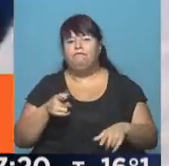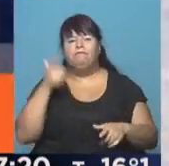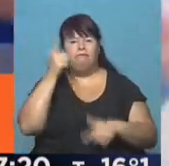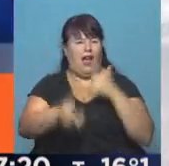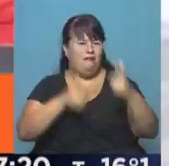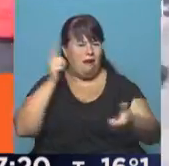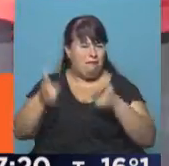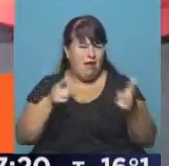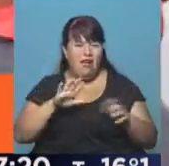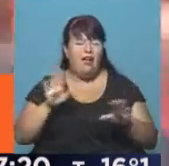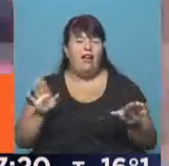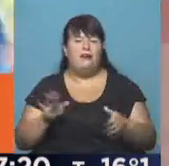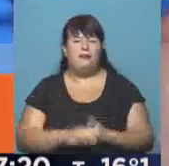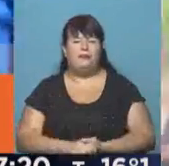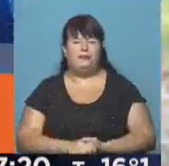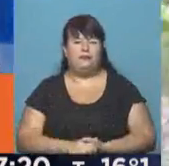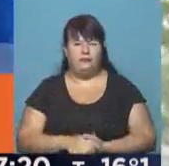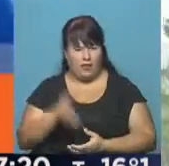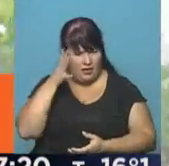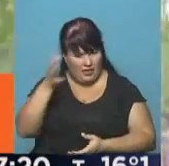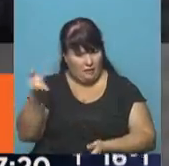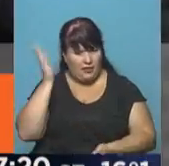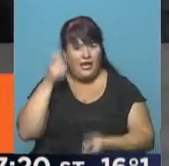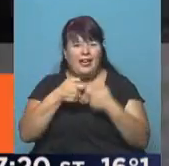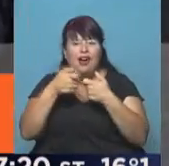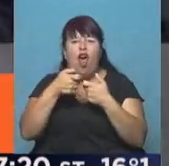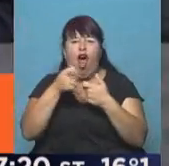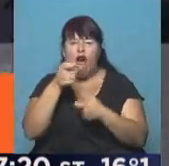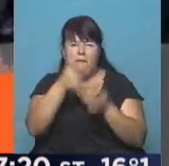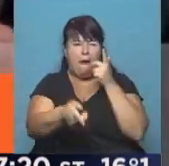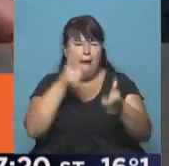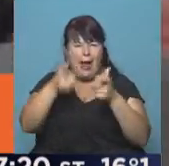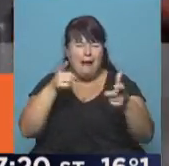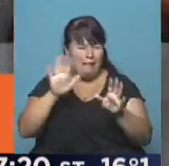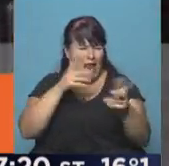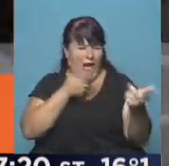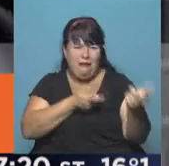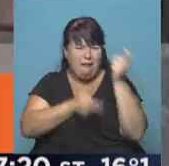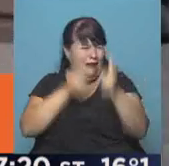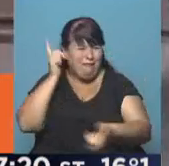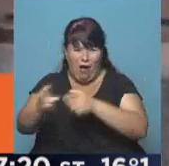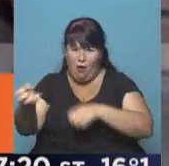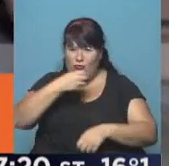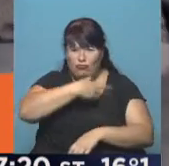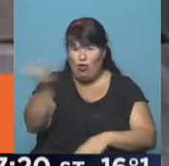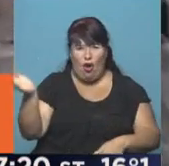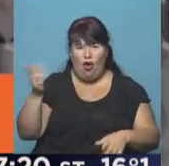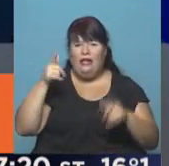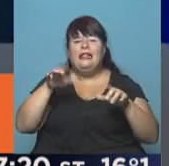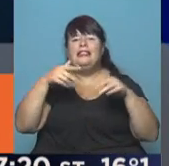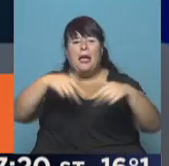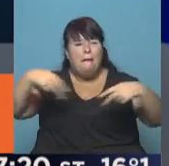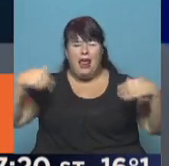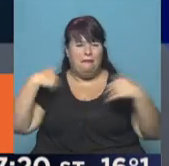atacó de forma muy violenta con balines de goma, disparando a mansalva, a Charlo que estaba